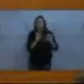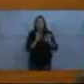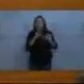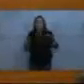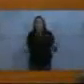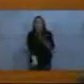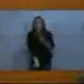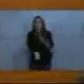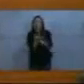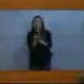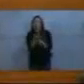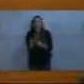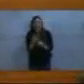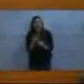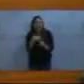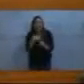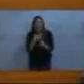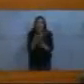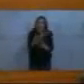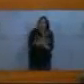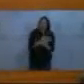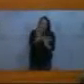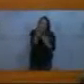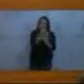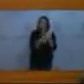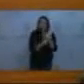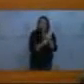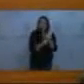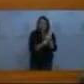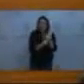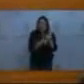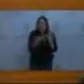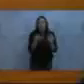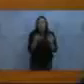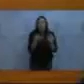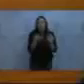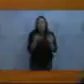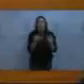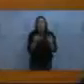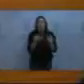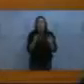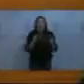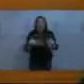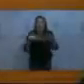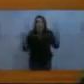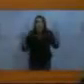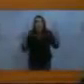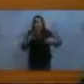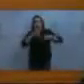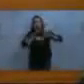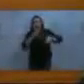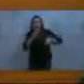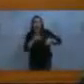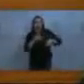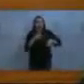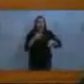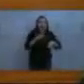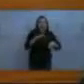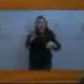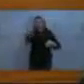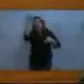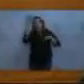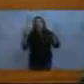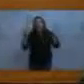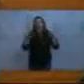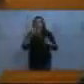no estaba definido, y no que se concreten de forma sobrevenida, como le digo, según la apetencia u ocurrencia de